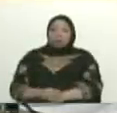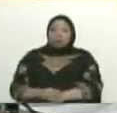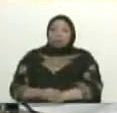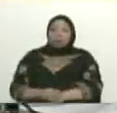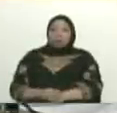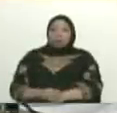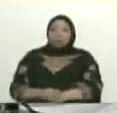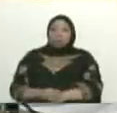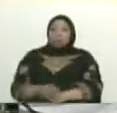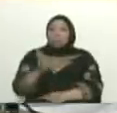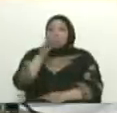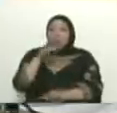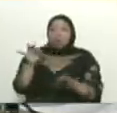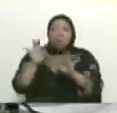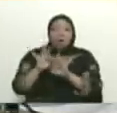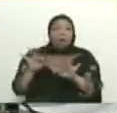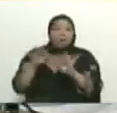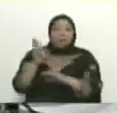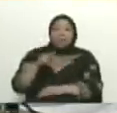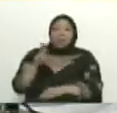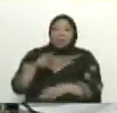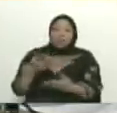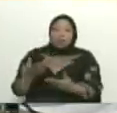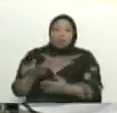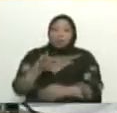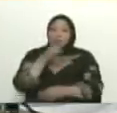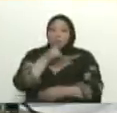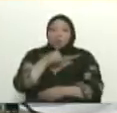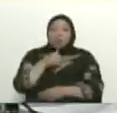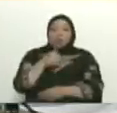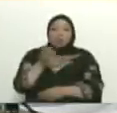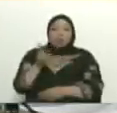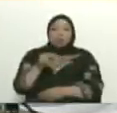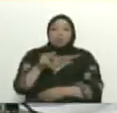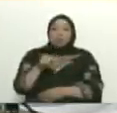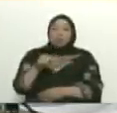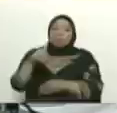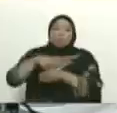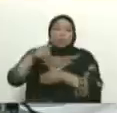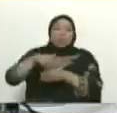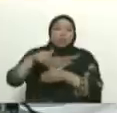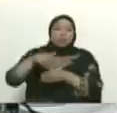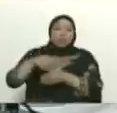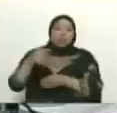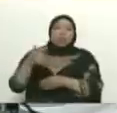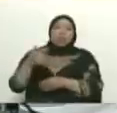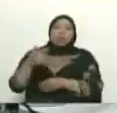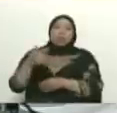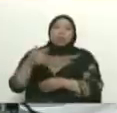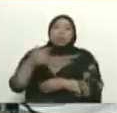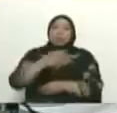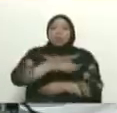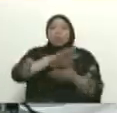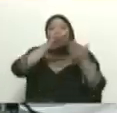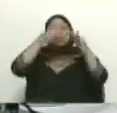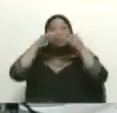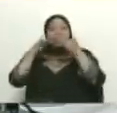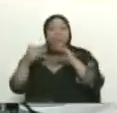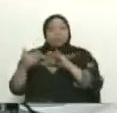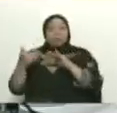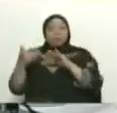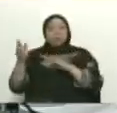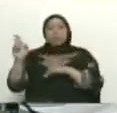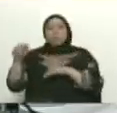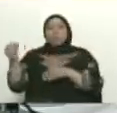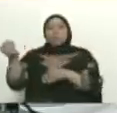Cero. Ninguno. No existía ningún centro de votación porque en los cerros y en los barrios no existía